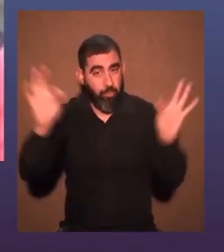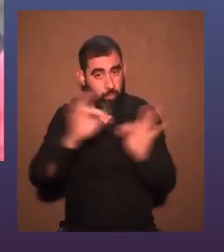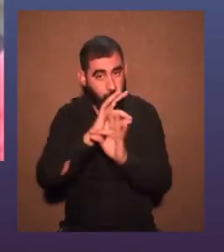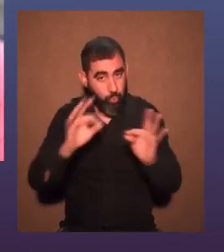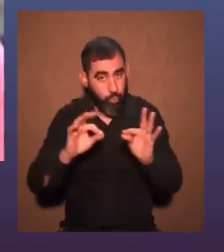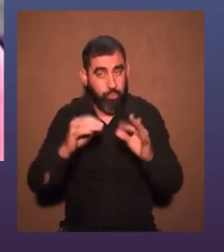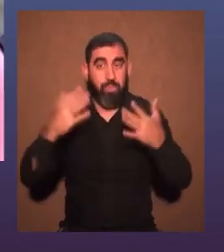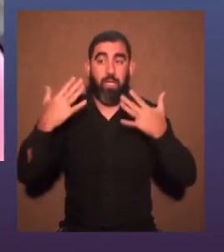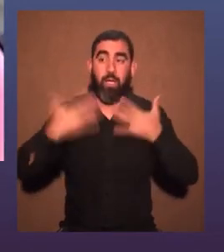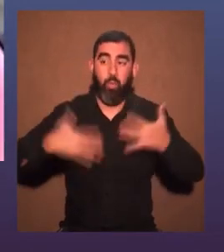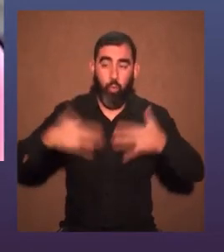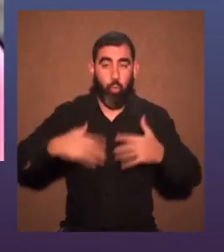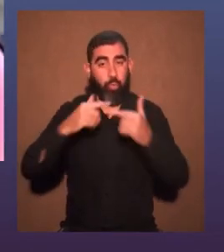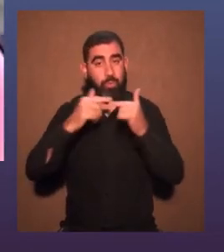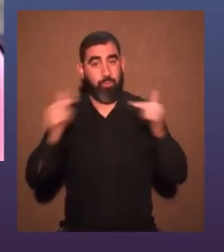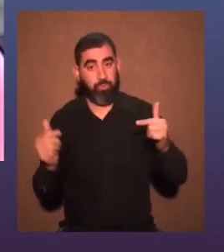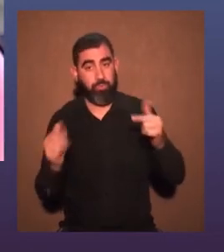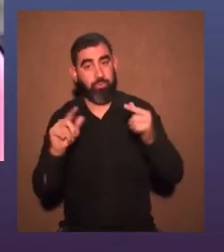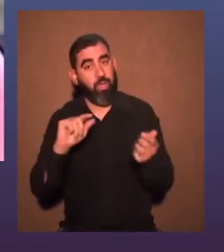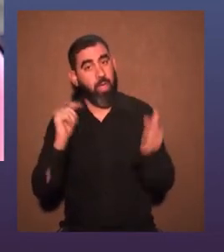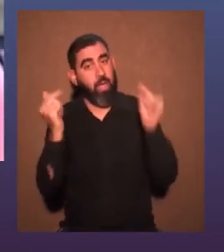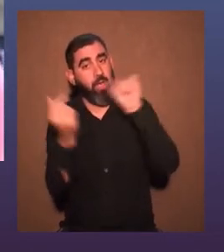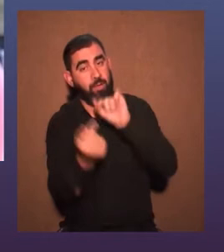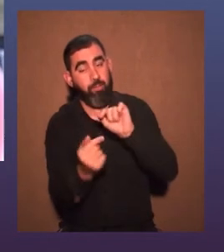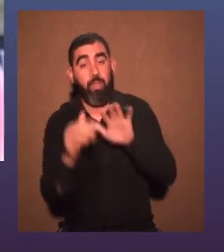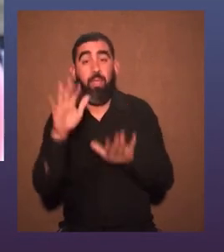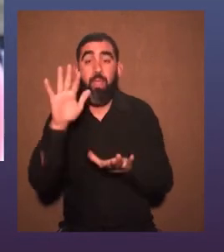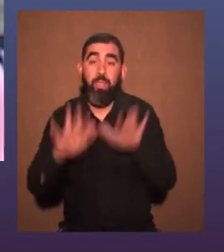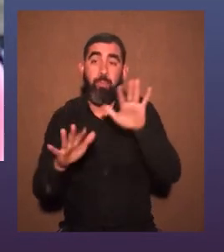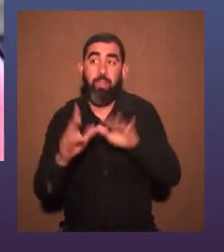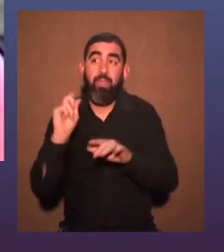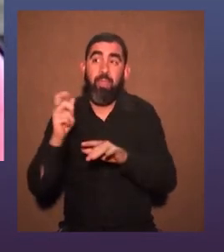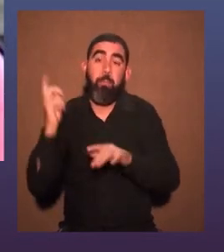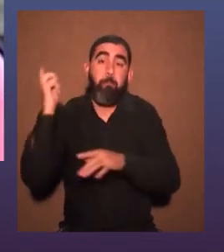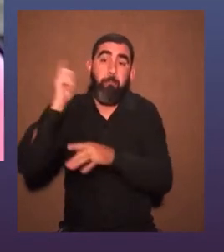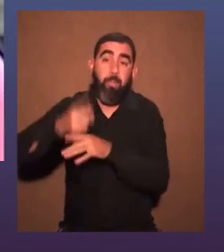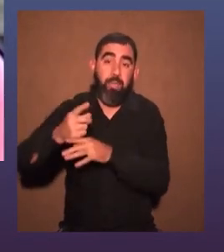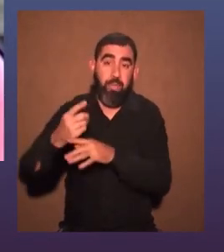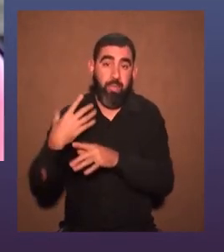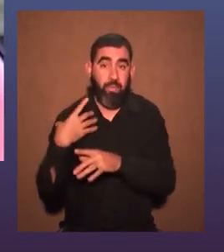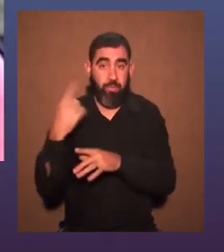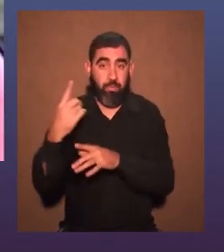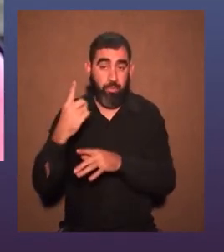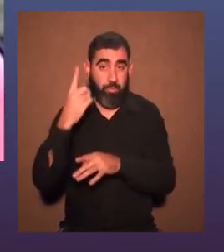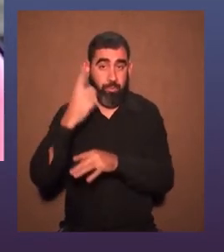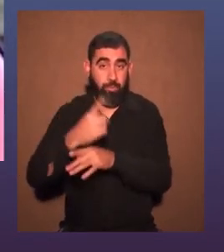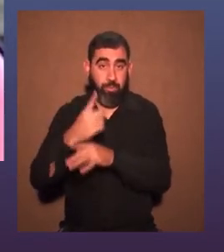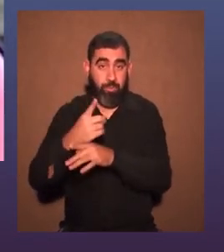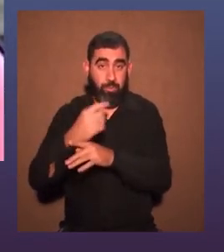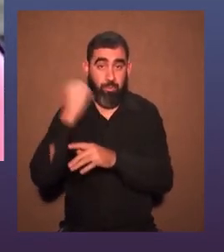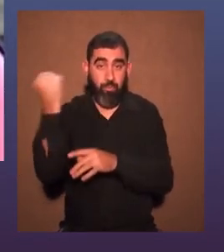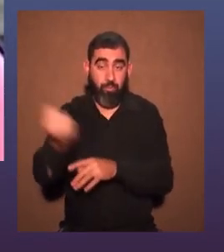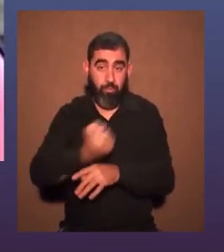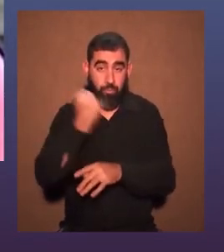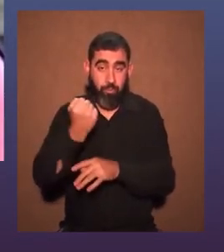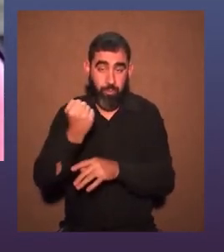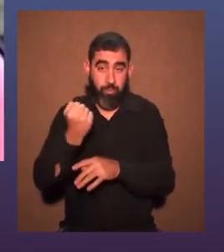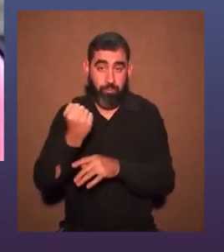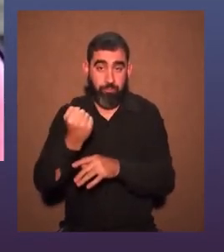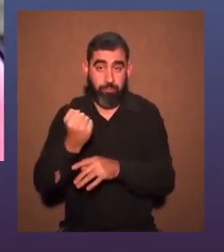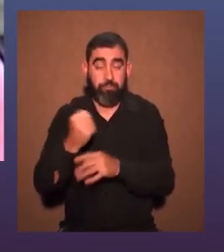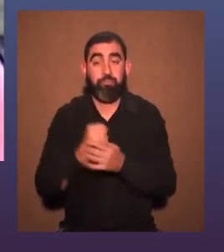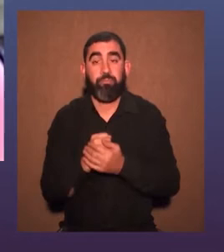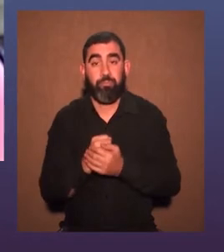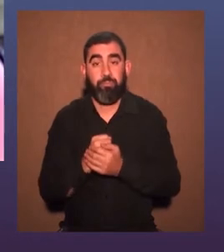el vestuario. Entonces, depende el encargue, digamos, por llamarlo de alguna manera, es de dónde me voy a agarrar